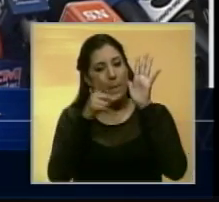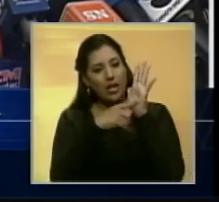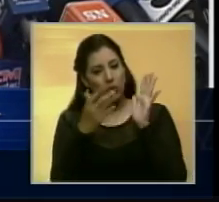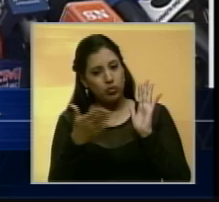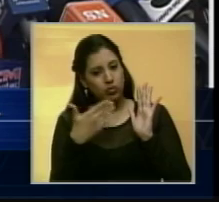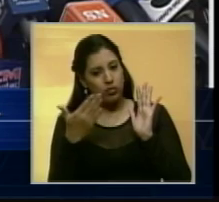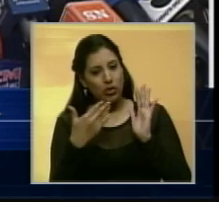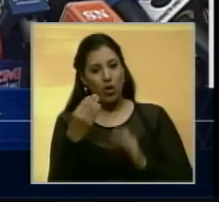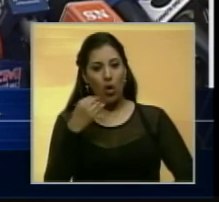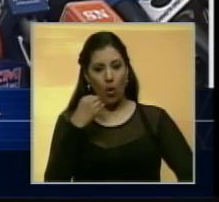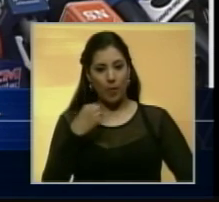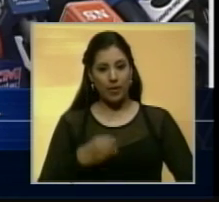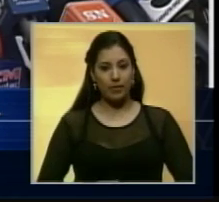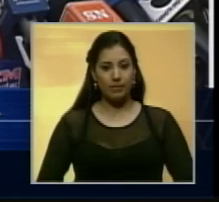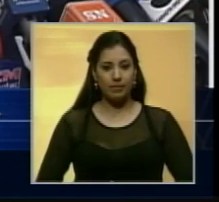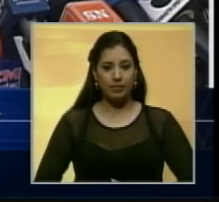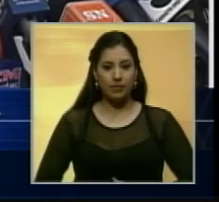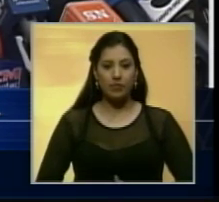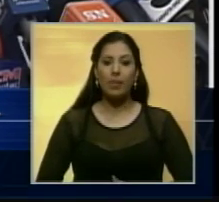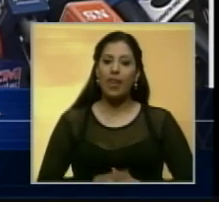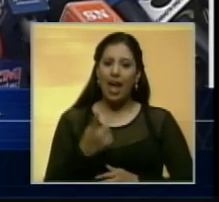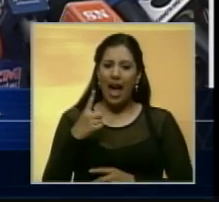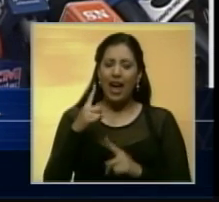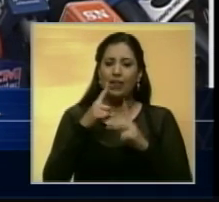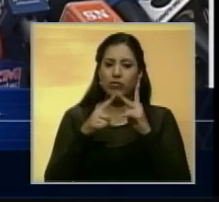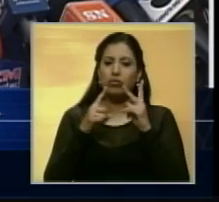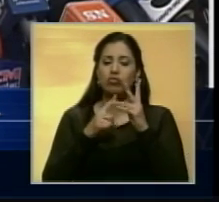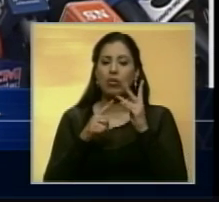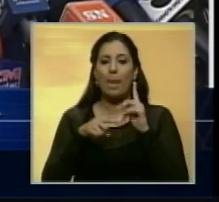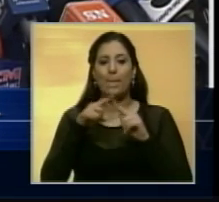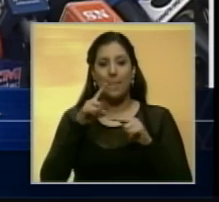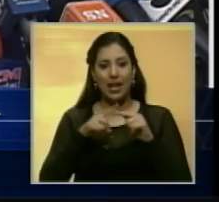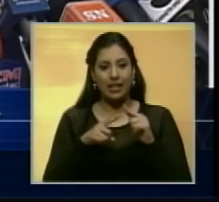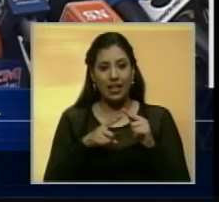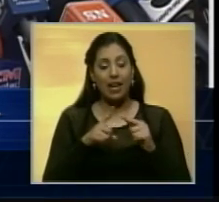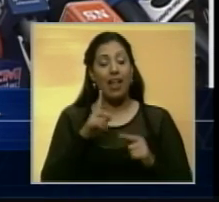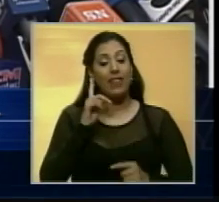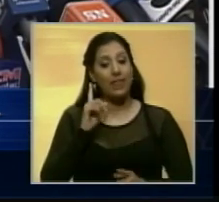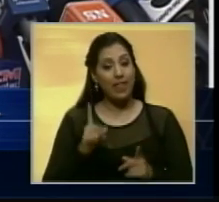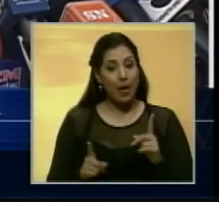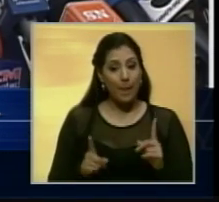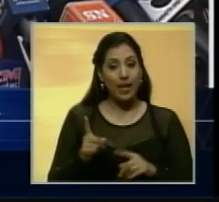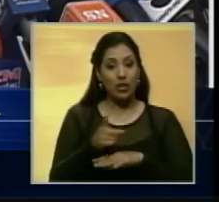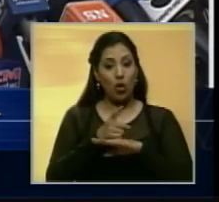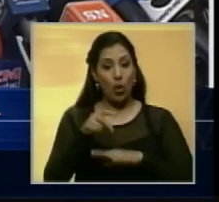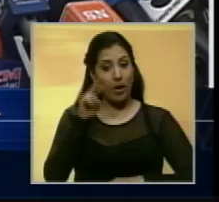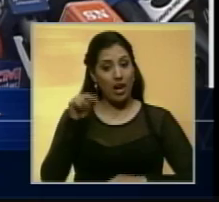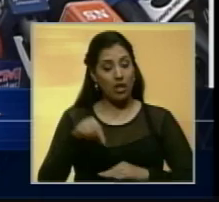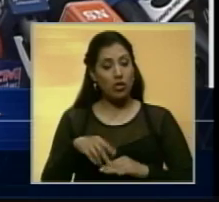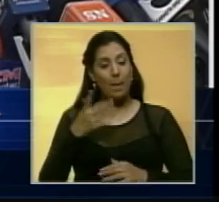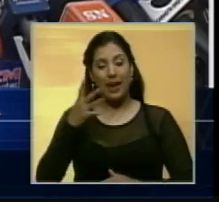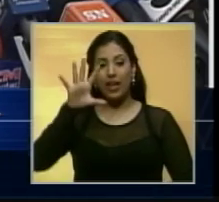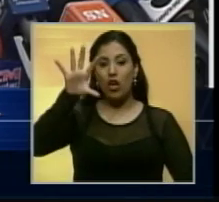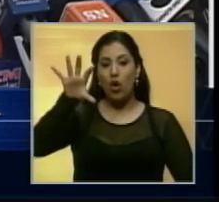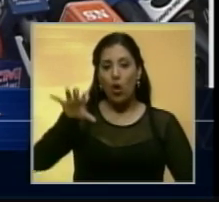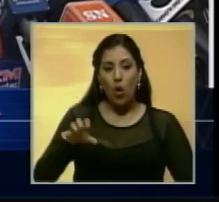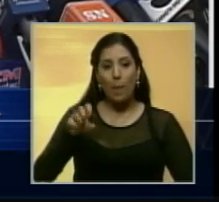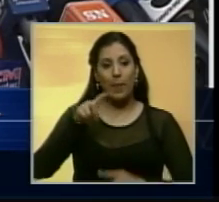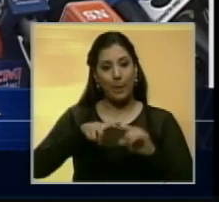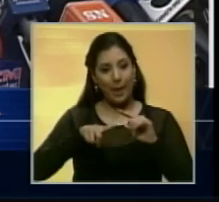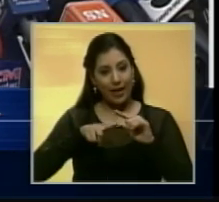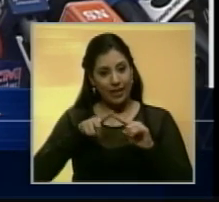de alimentos. Hay un conjunto de productos en los que dependemos del gobierno nacional para la compra de materia